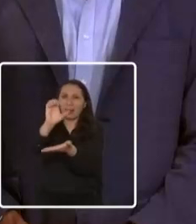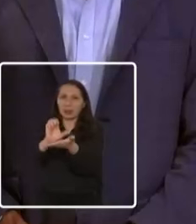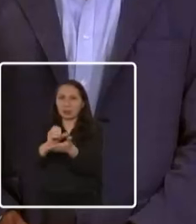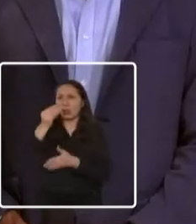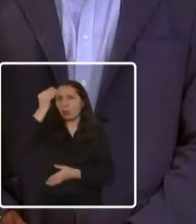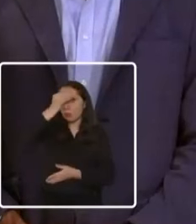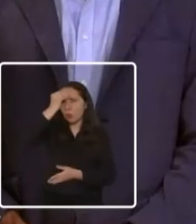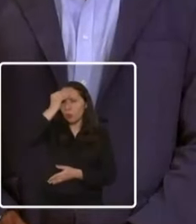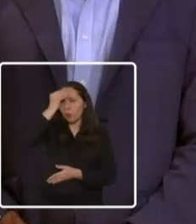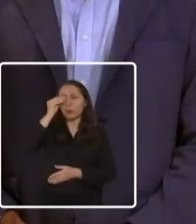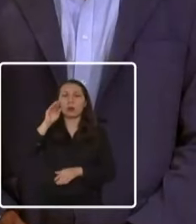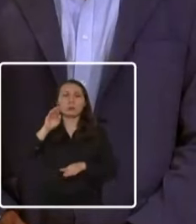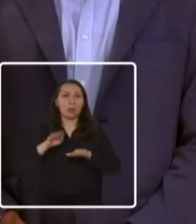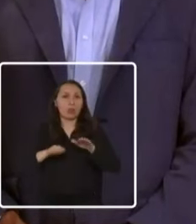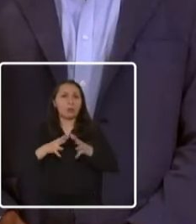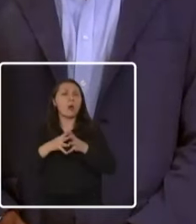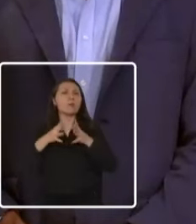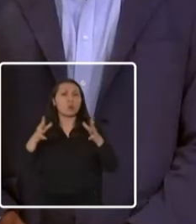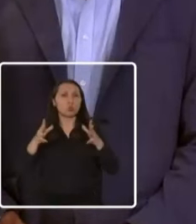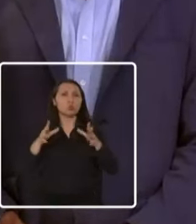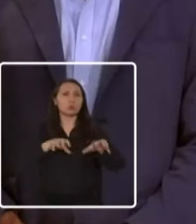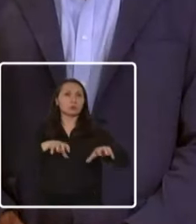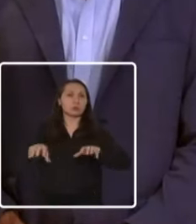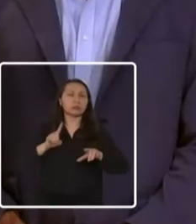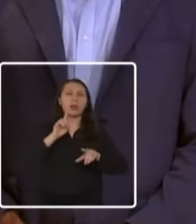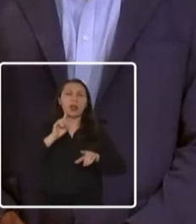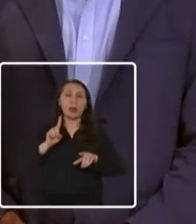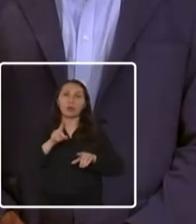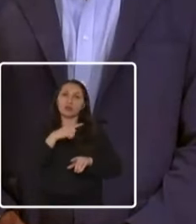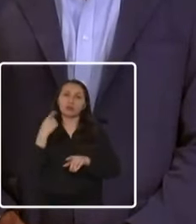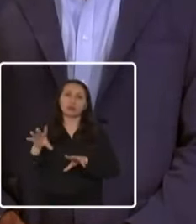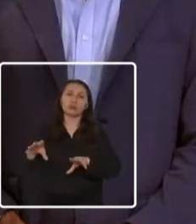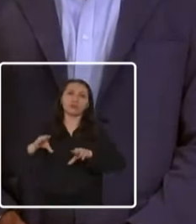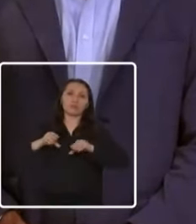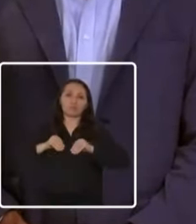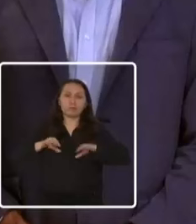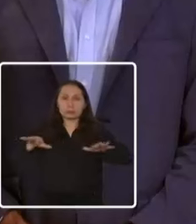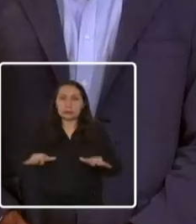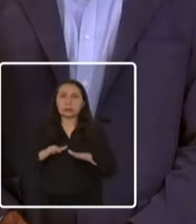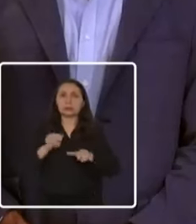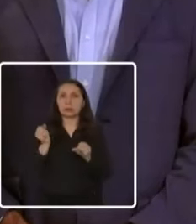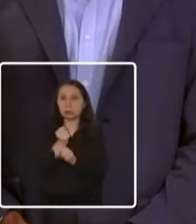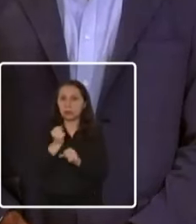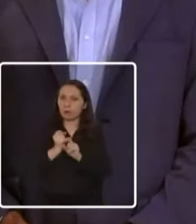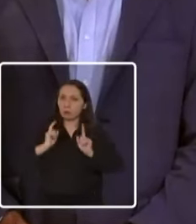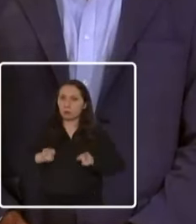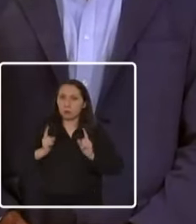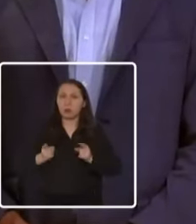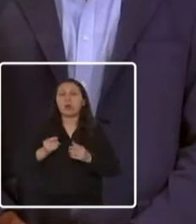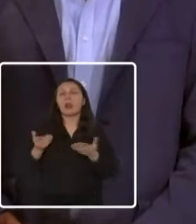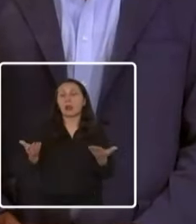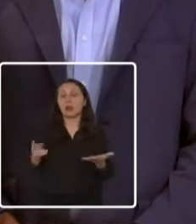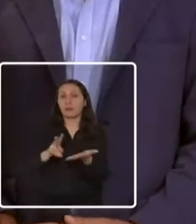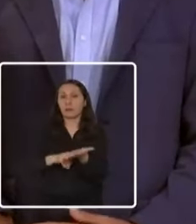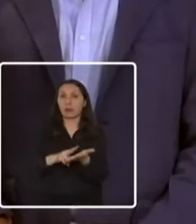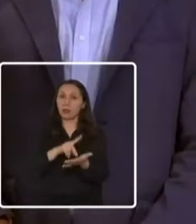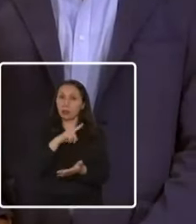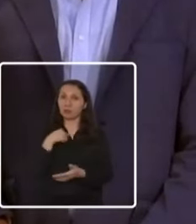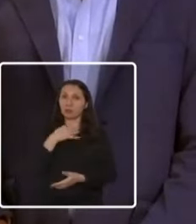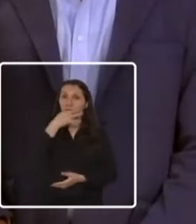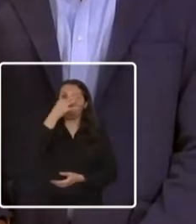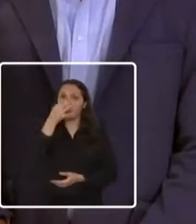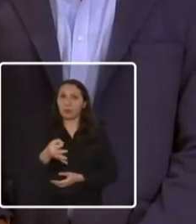Estado que depende de muchas otras actorías. Nosotros estamos tomando cartas en el asunto y, por cierto, como